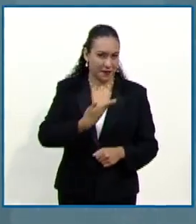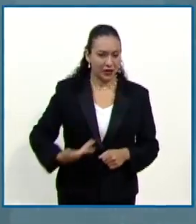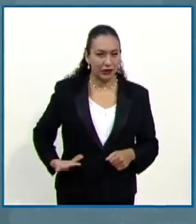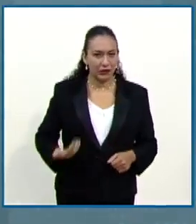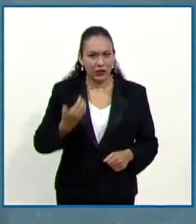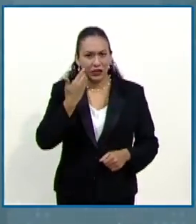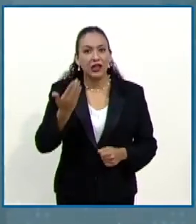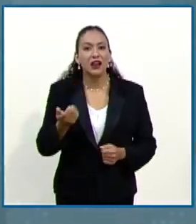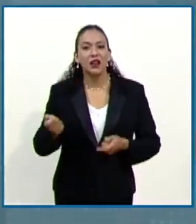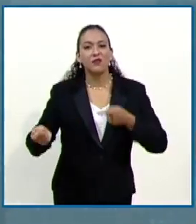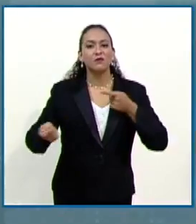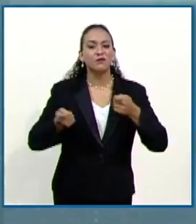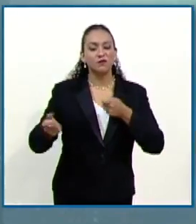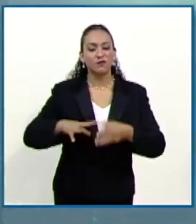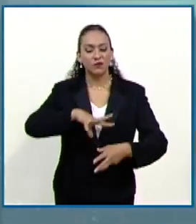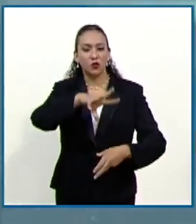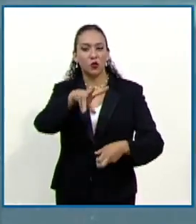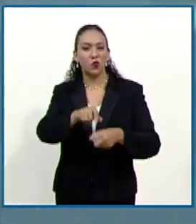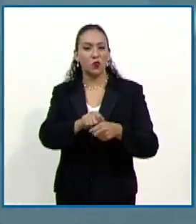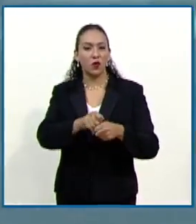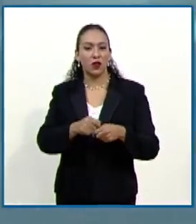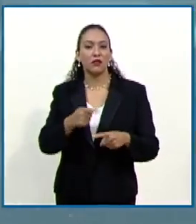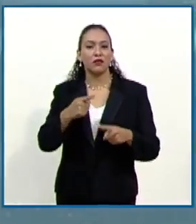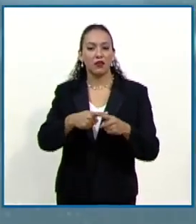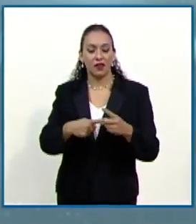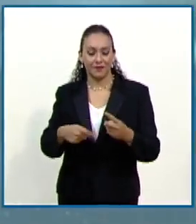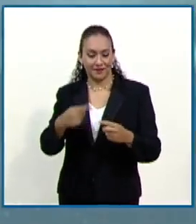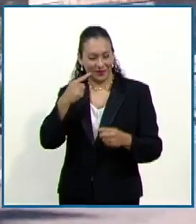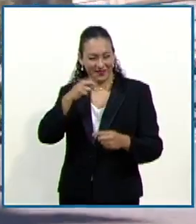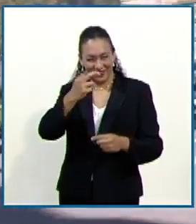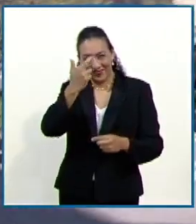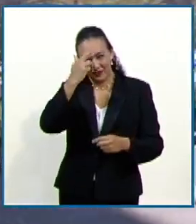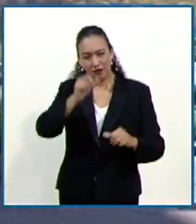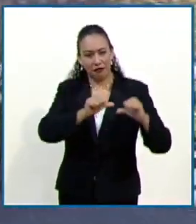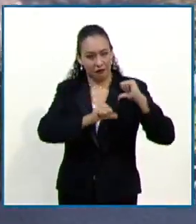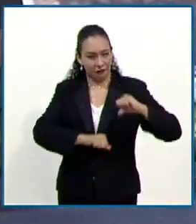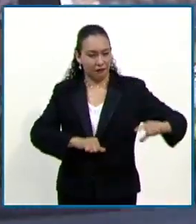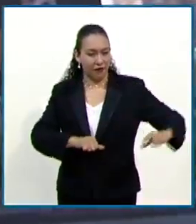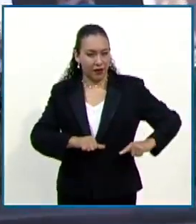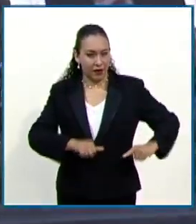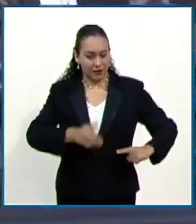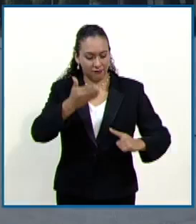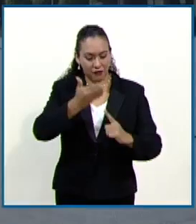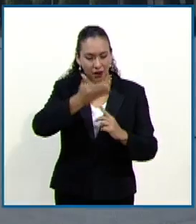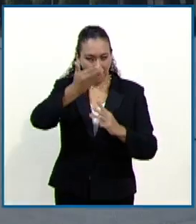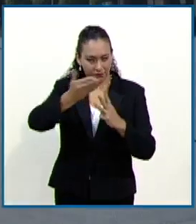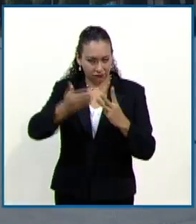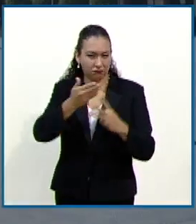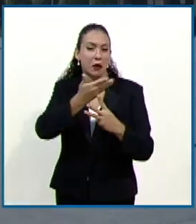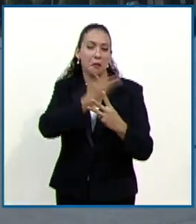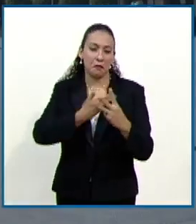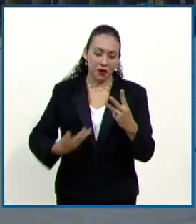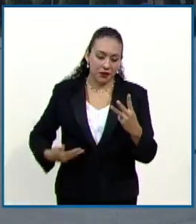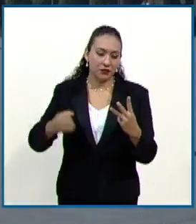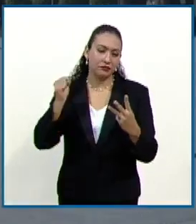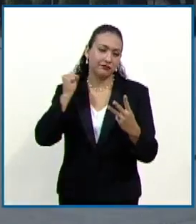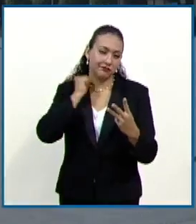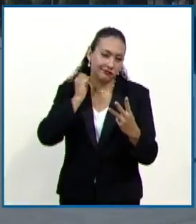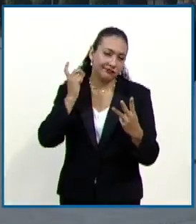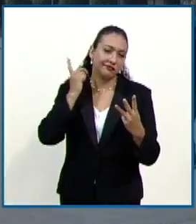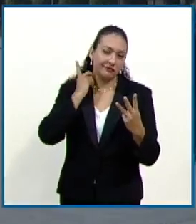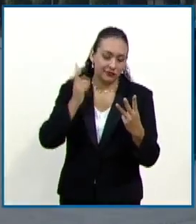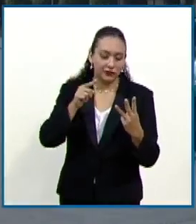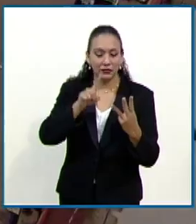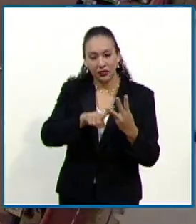toda la autoridad en el Poder Ejecutivo al reducir el espacio de las oposiciones con la reforma judicial, eliminar los